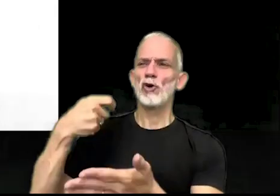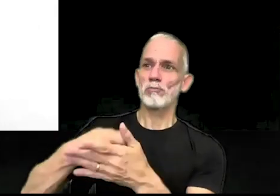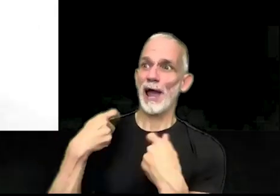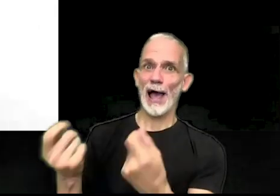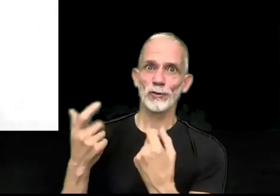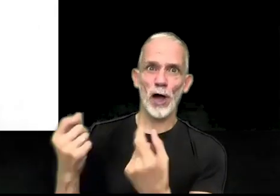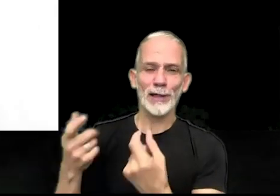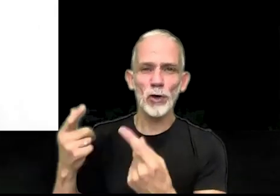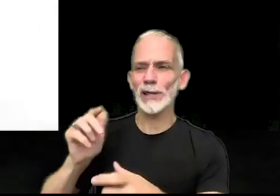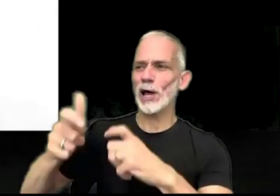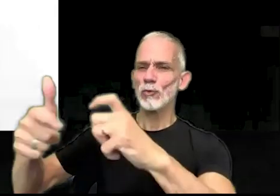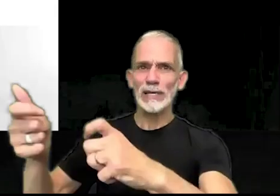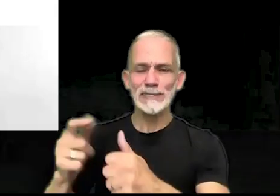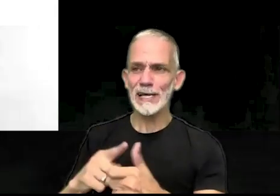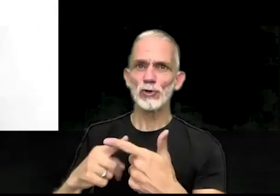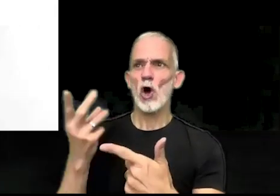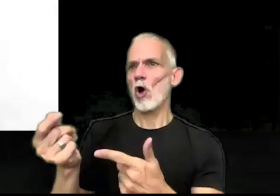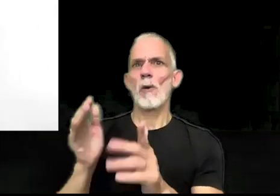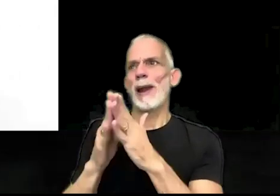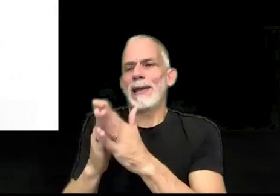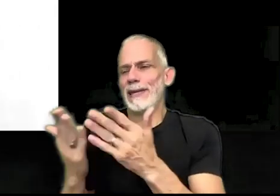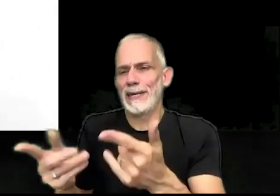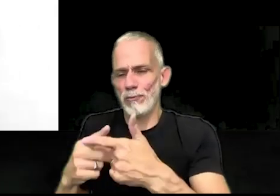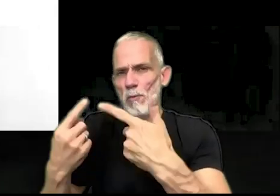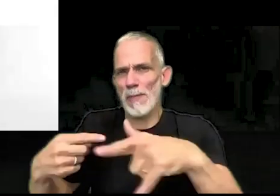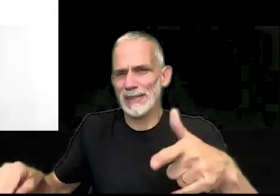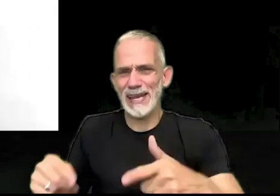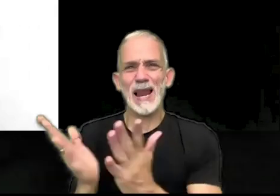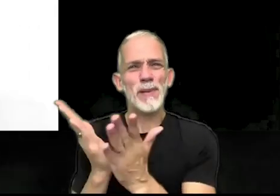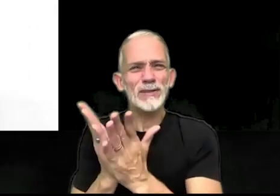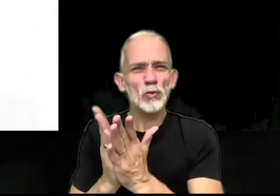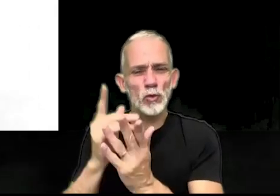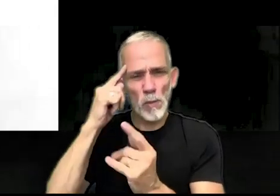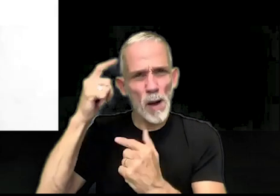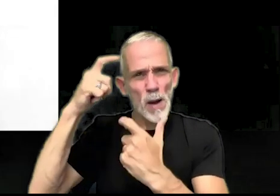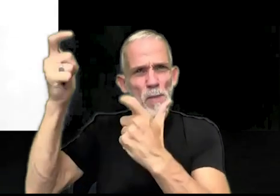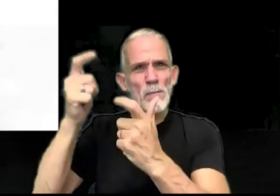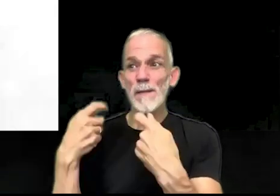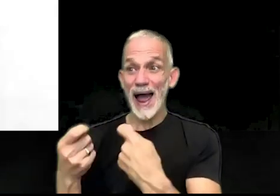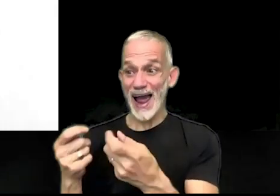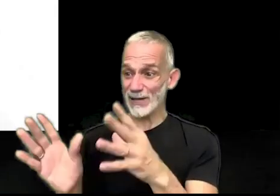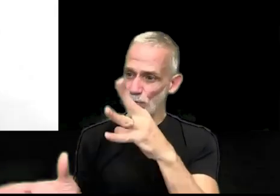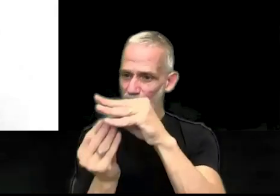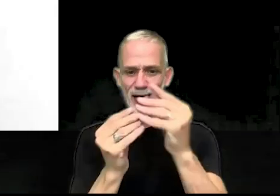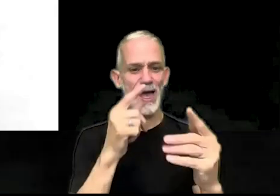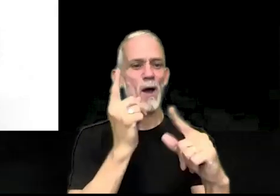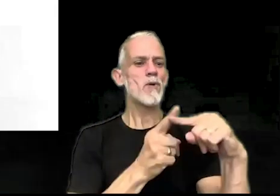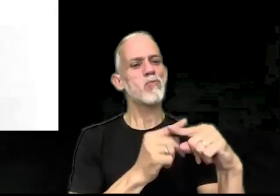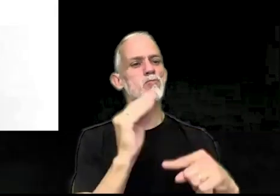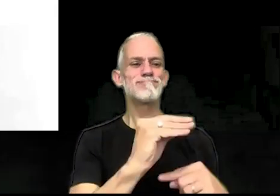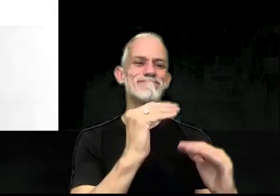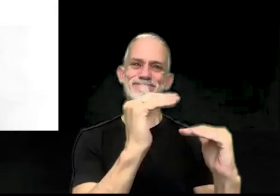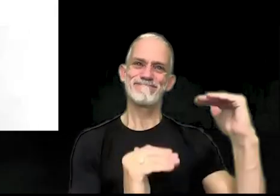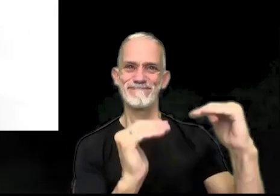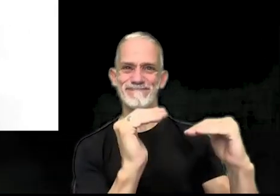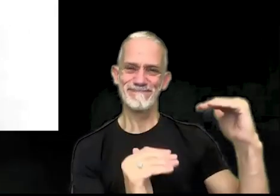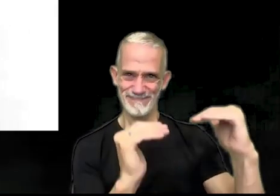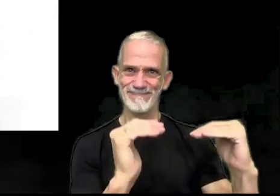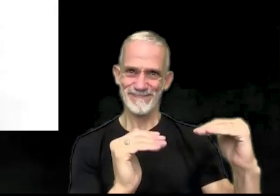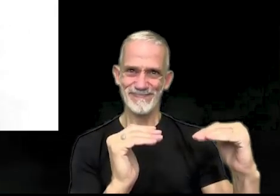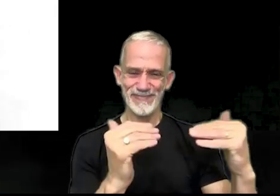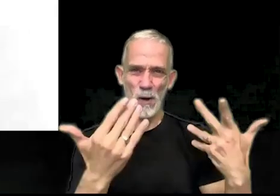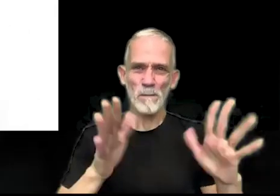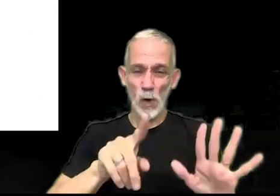capacitación, actualizaciones, compra de libros, materiales de estudio, bueno, podrían deducirlos y equilibraban